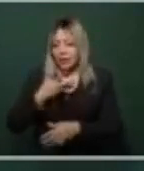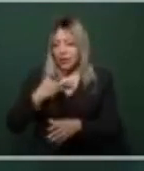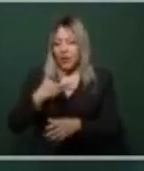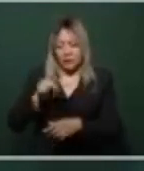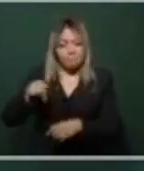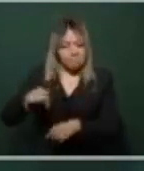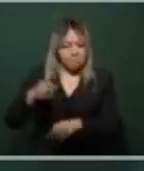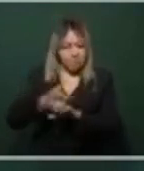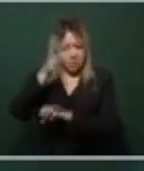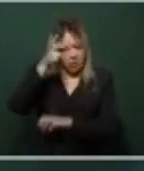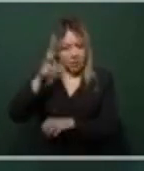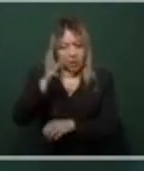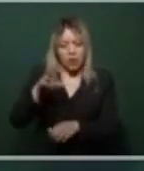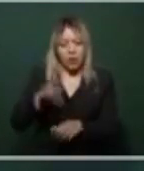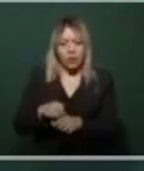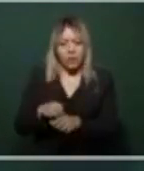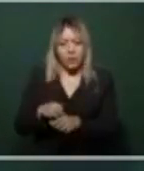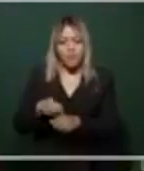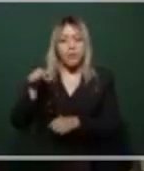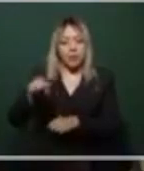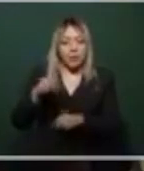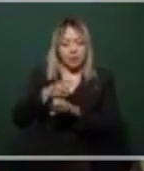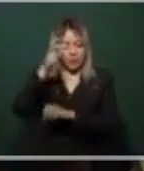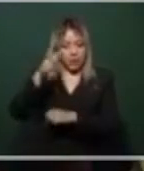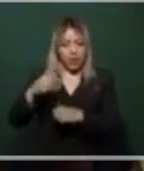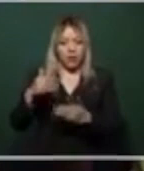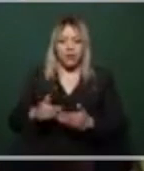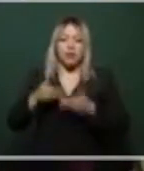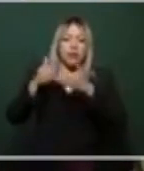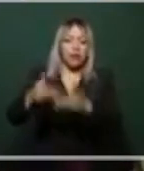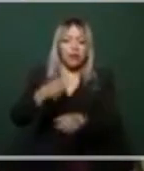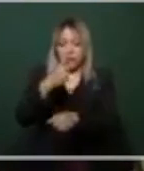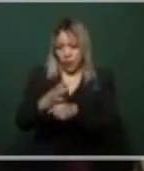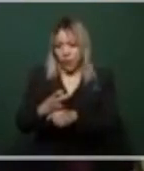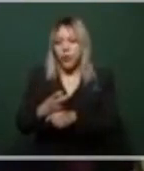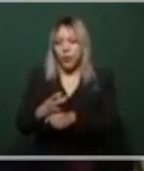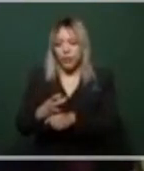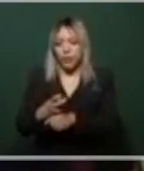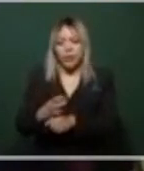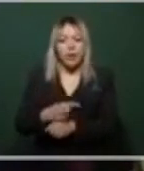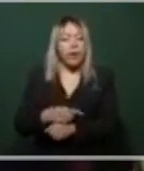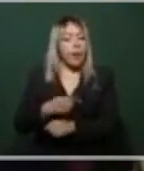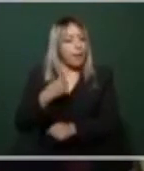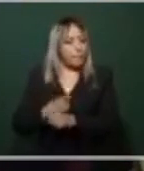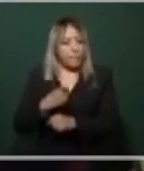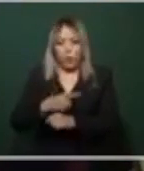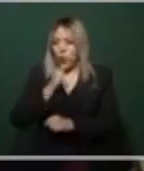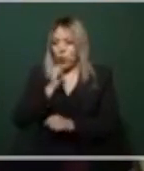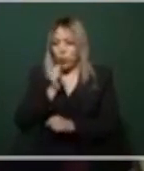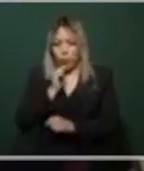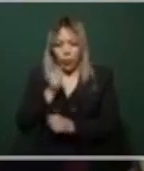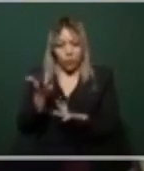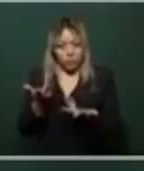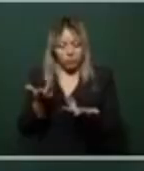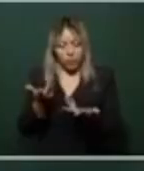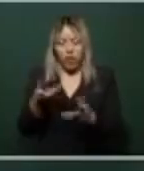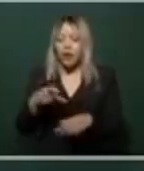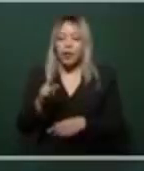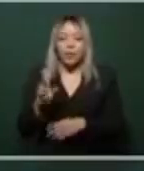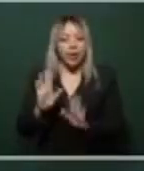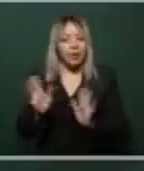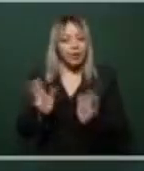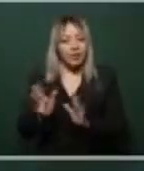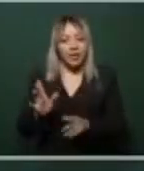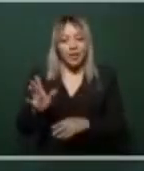Hidalgo completo. Entonces, ¿Hidalgo entraría en la segunda etapa? Sí. En la primera, pero no entraría. Pero ya, es que ya los